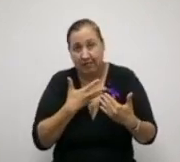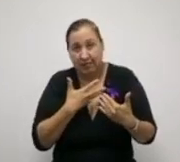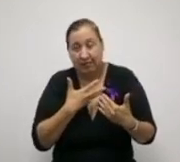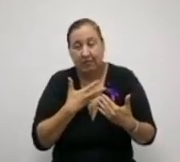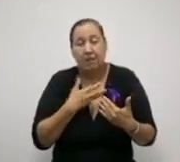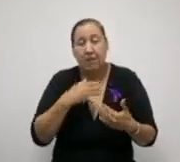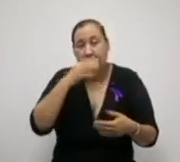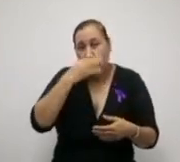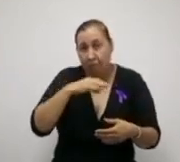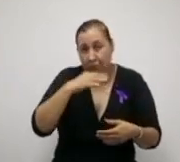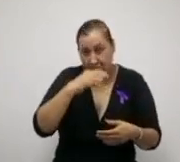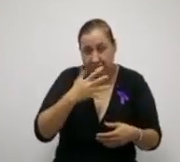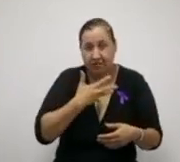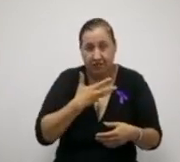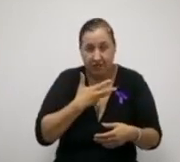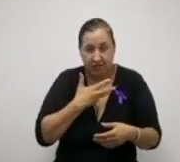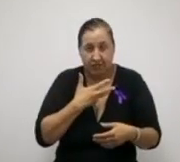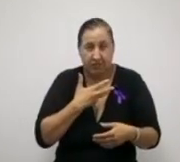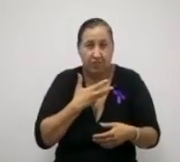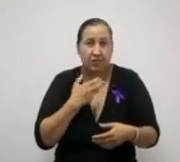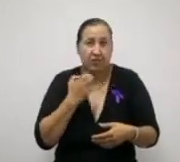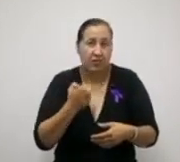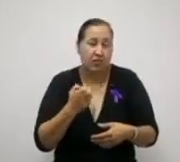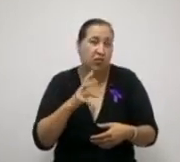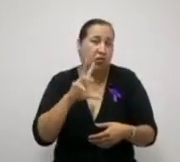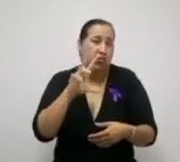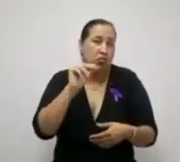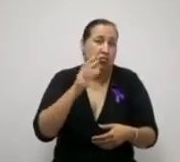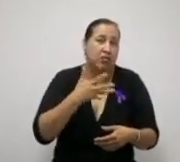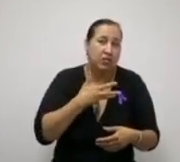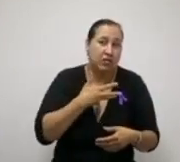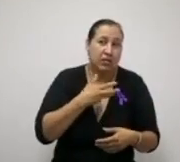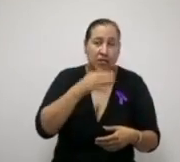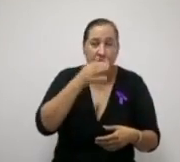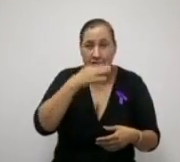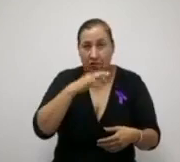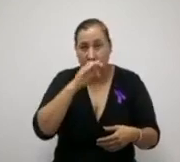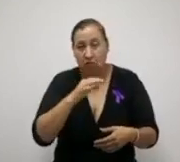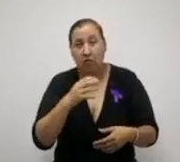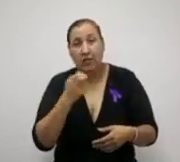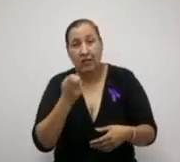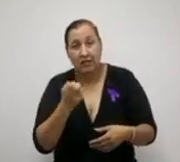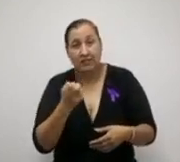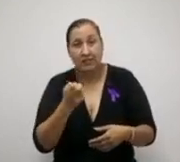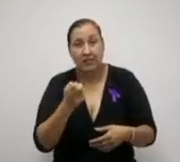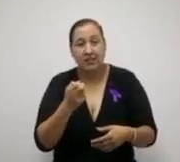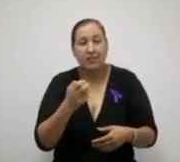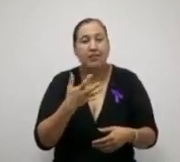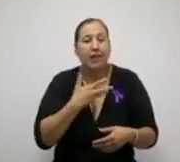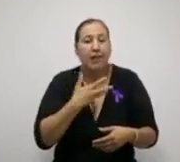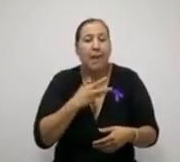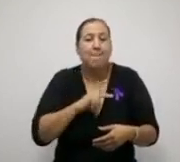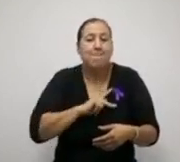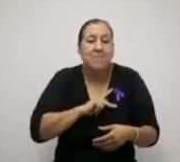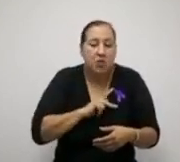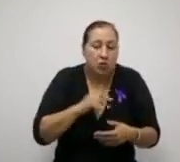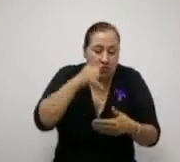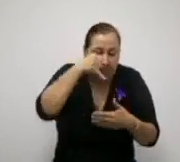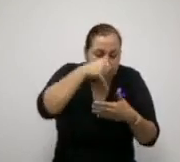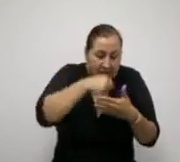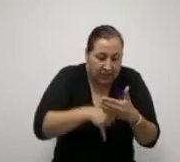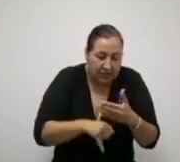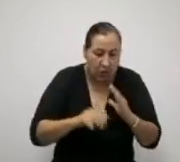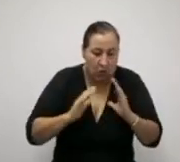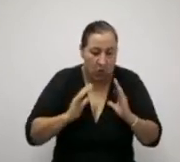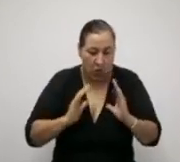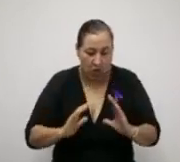influenza, y la vacuna de virus inactivados o de fragmentos de virus nos habla de que tiene pedazos de virus que no producen la